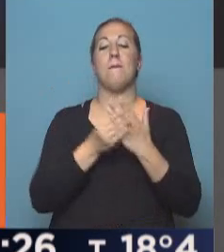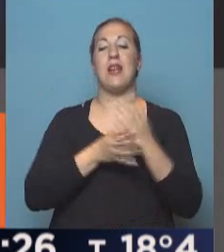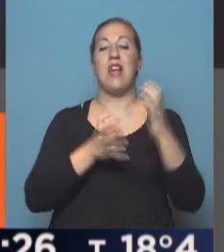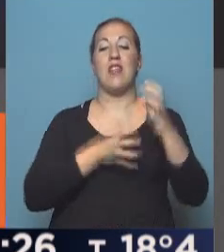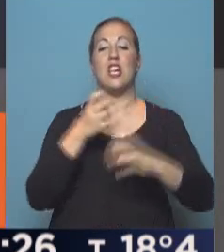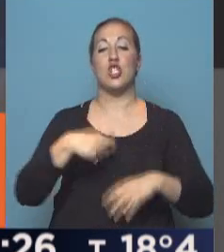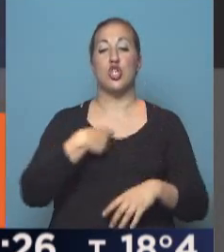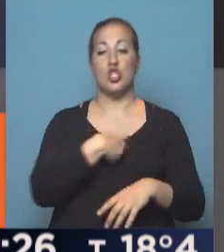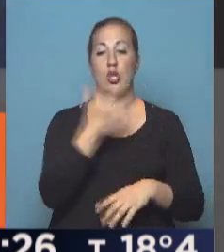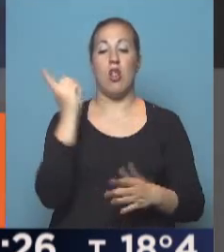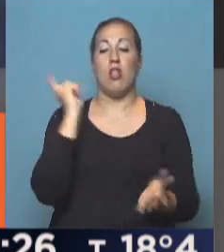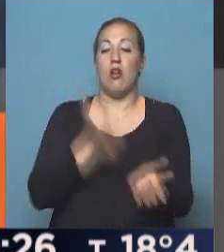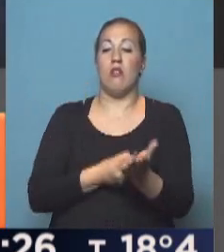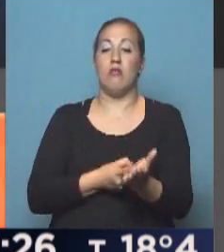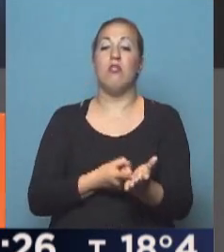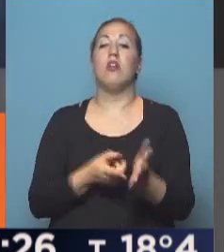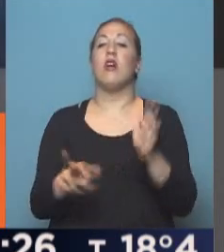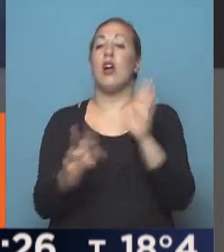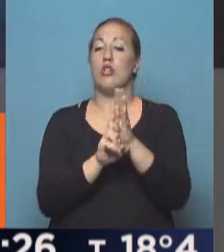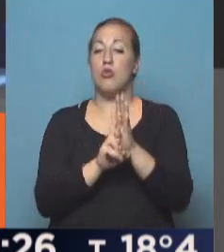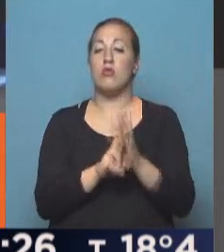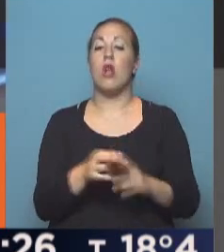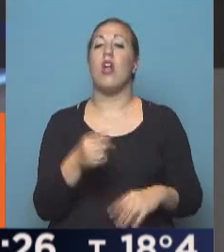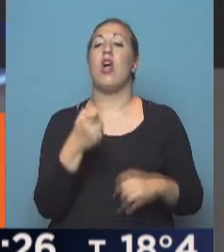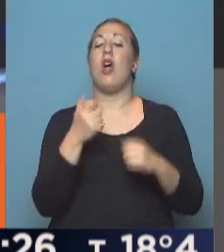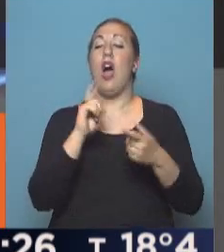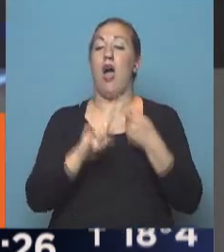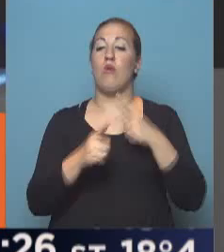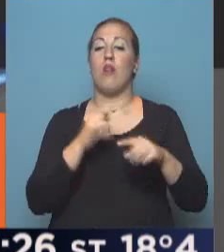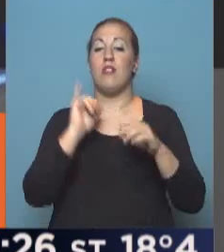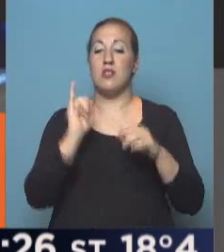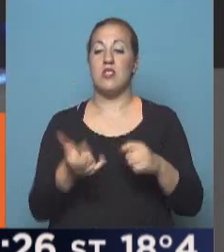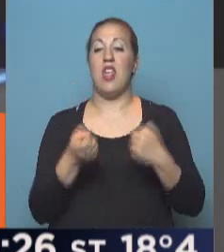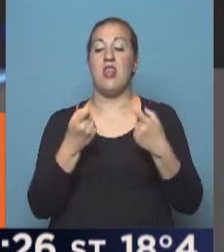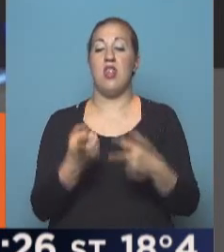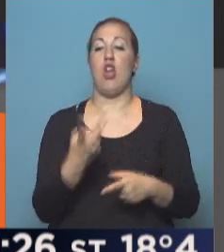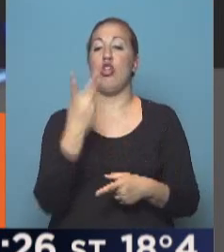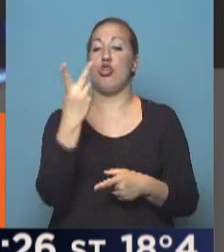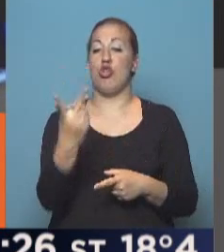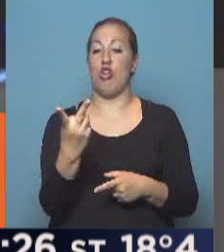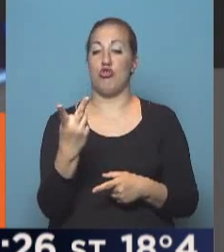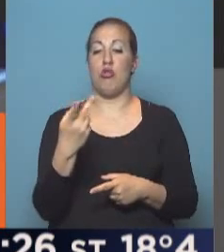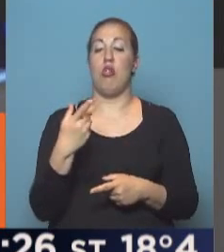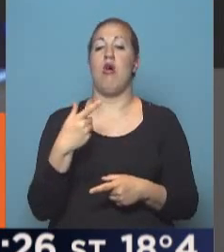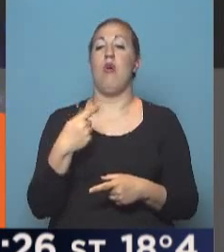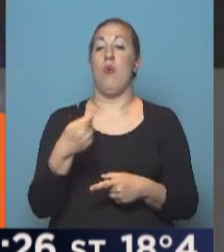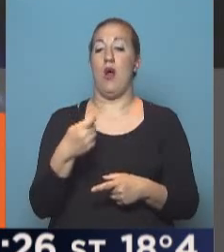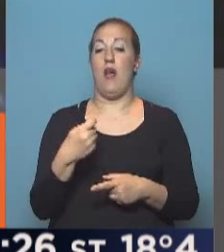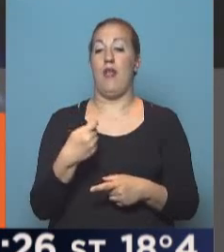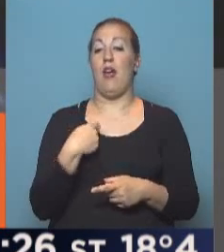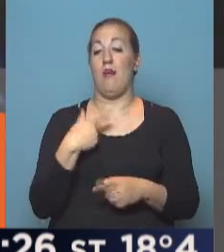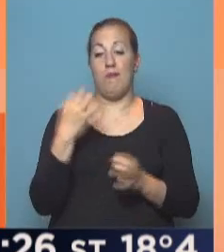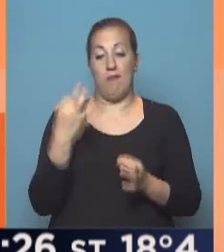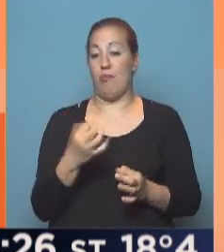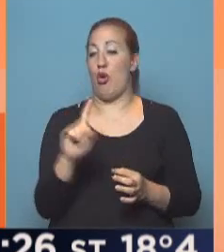una resolución acordando de los dos beneficios jubilatorios a la ex presidenta y nosotros entendemos que esa resolución